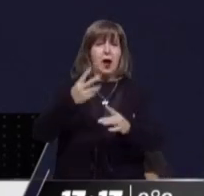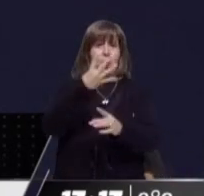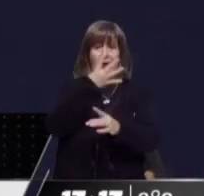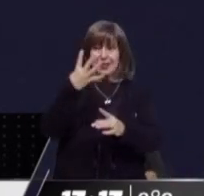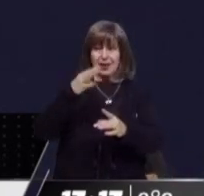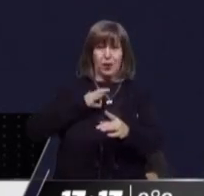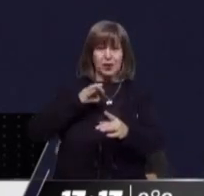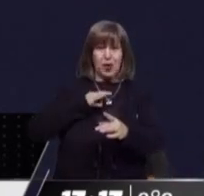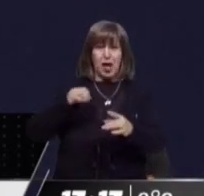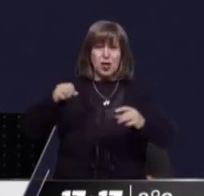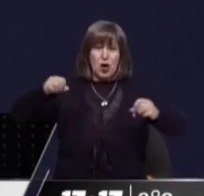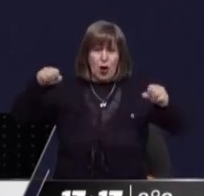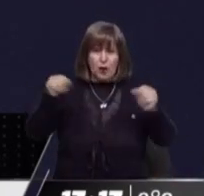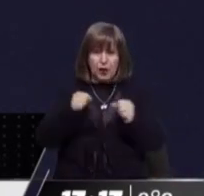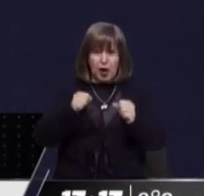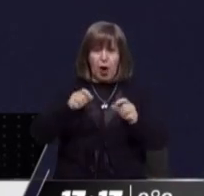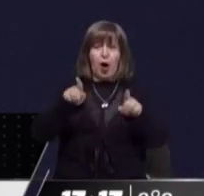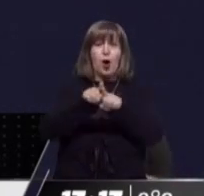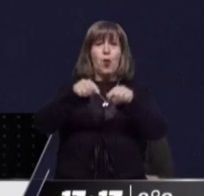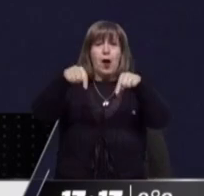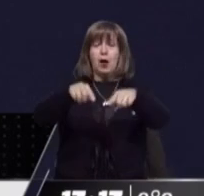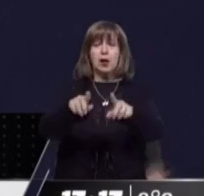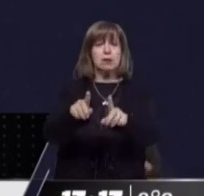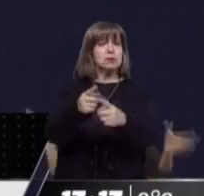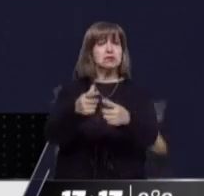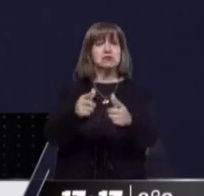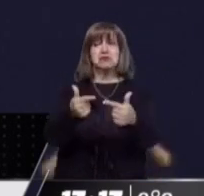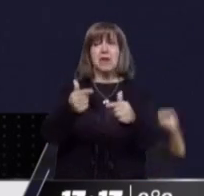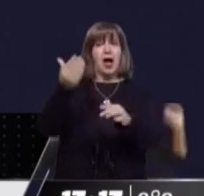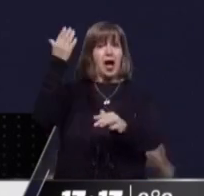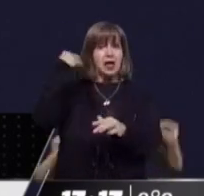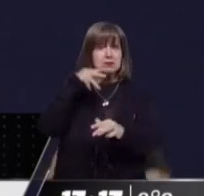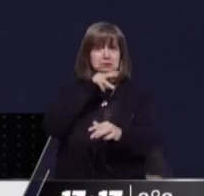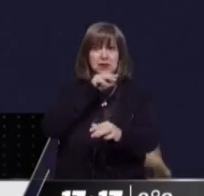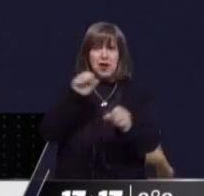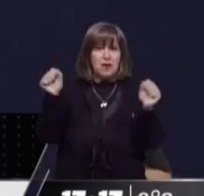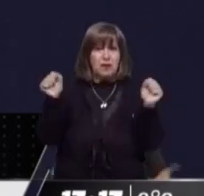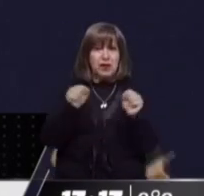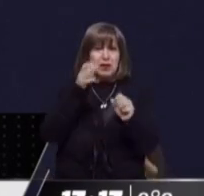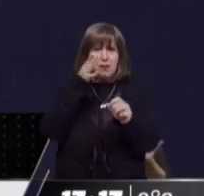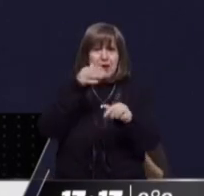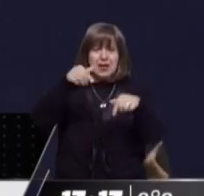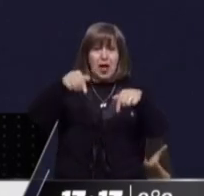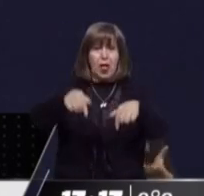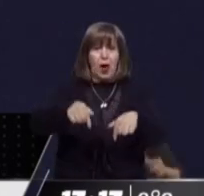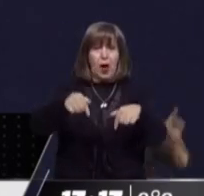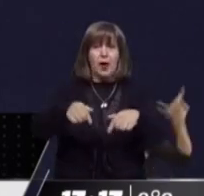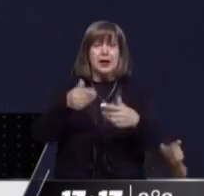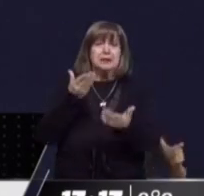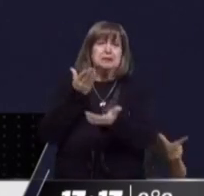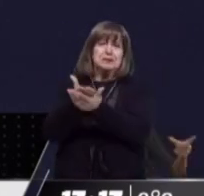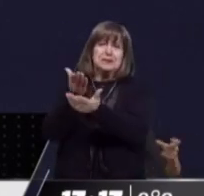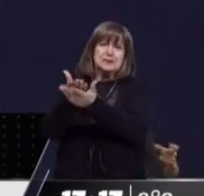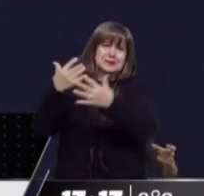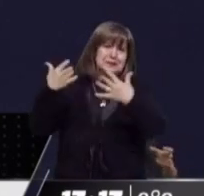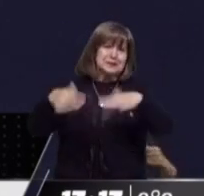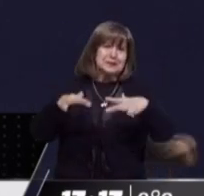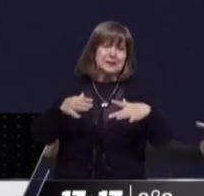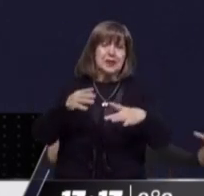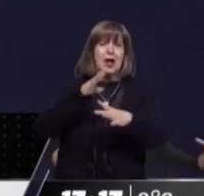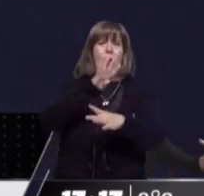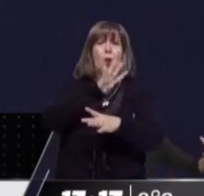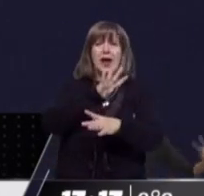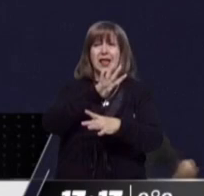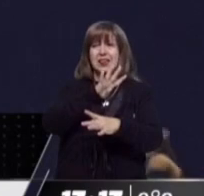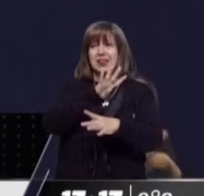años y además el consumo el consumo la demanda se incrementó cerca de un